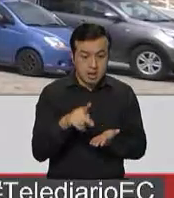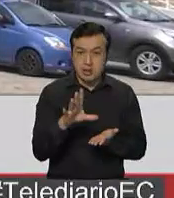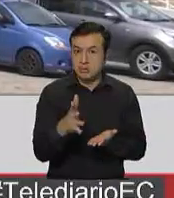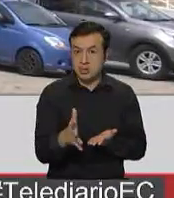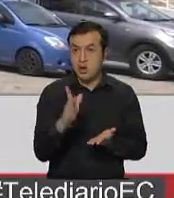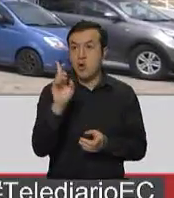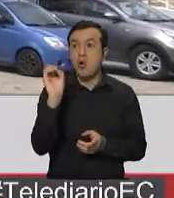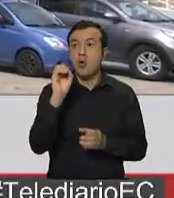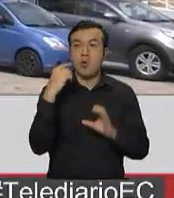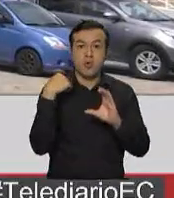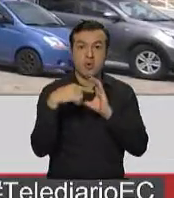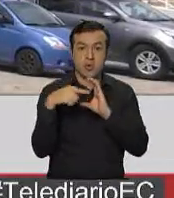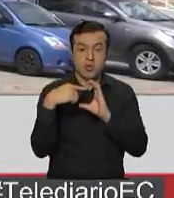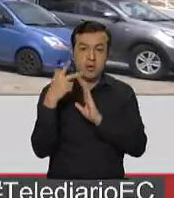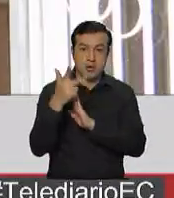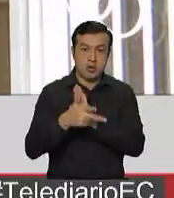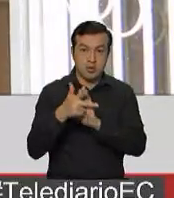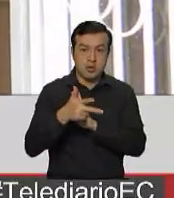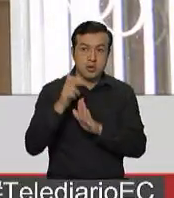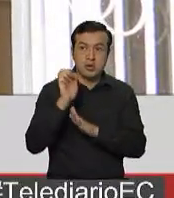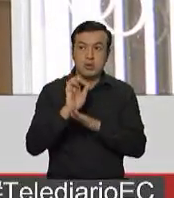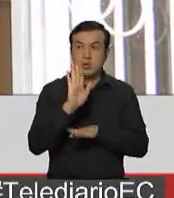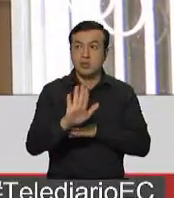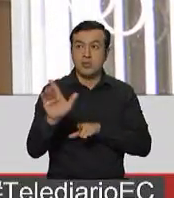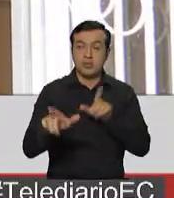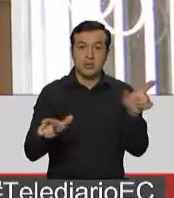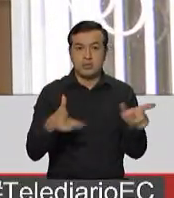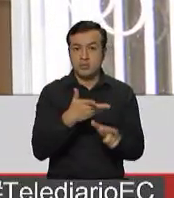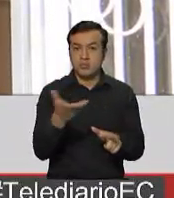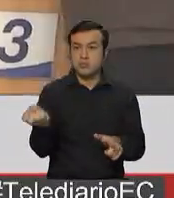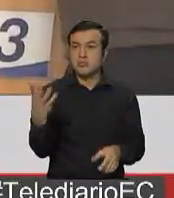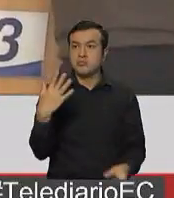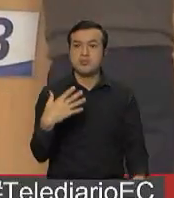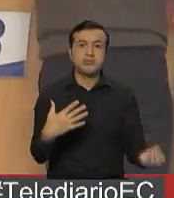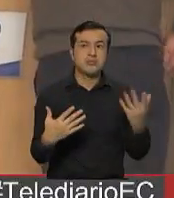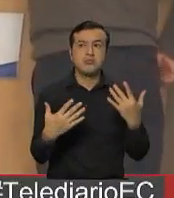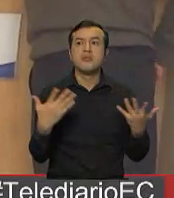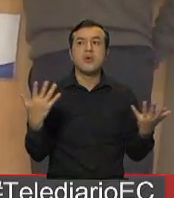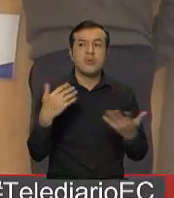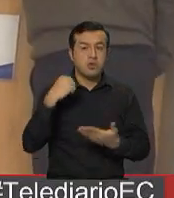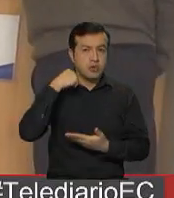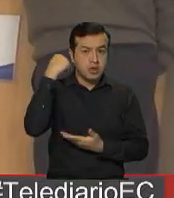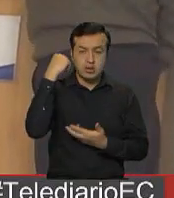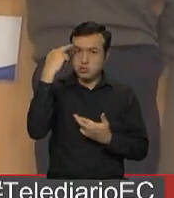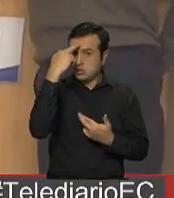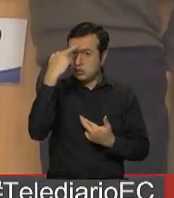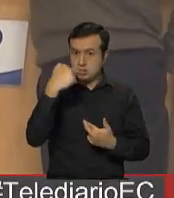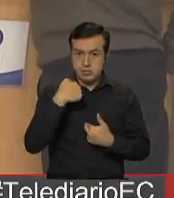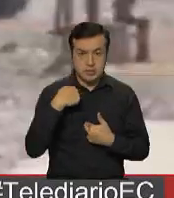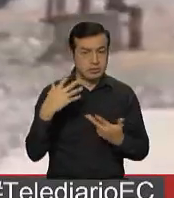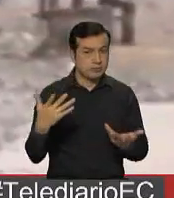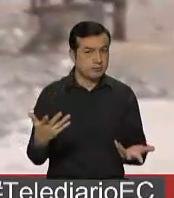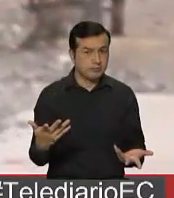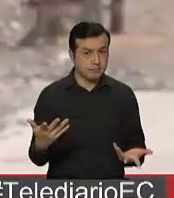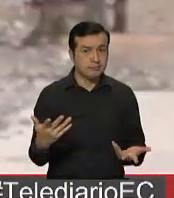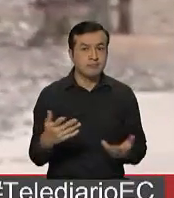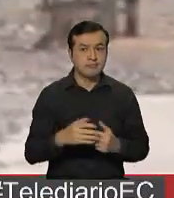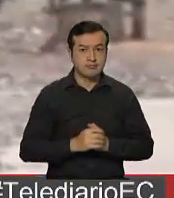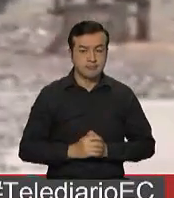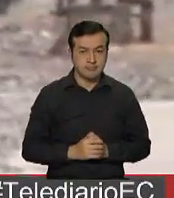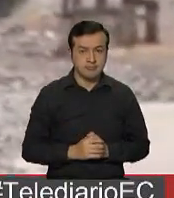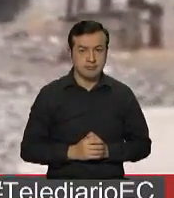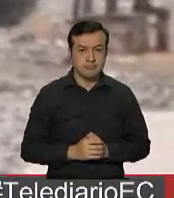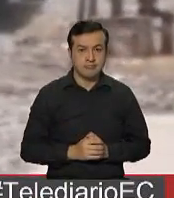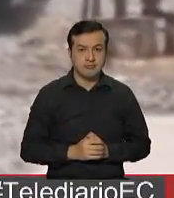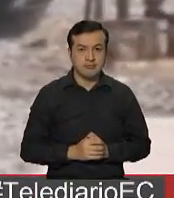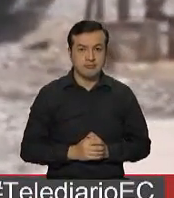de Correos y Ferrocarriles del Ecuador, quienes deberán explicar una presunta vulneración de derechos en estos sectores. Eduardo Córdoba,